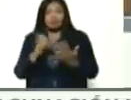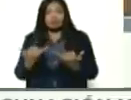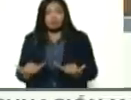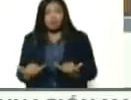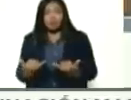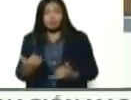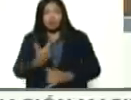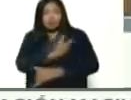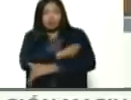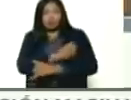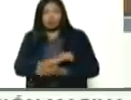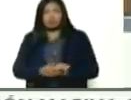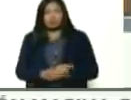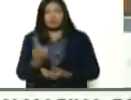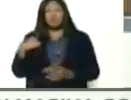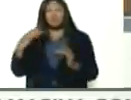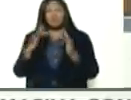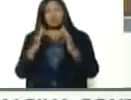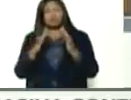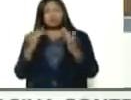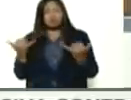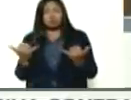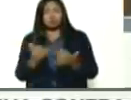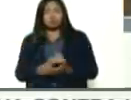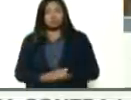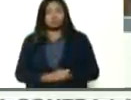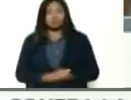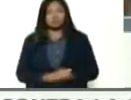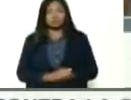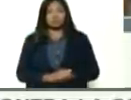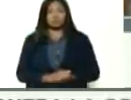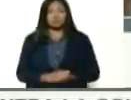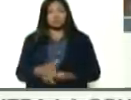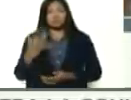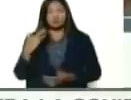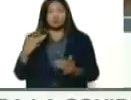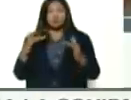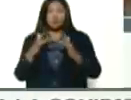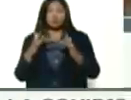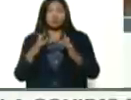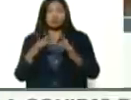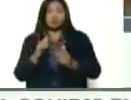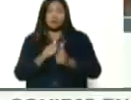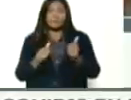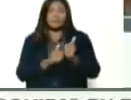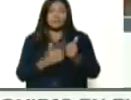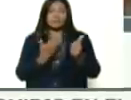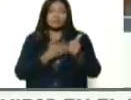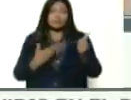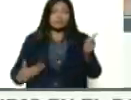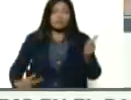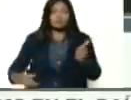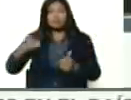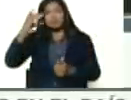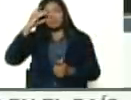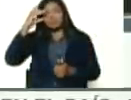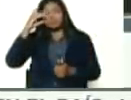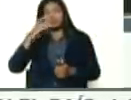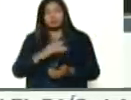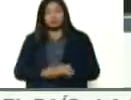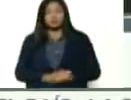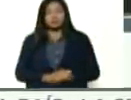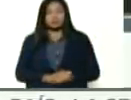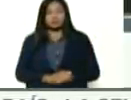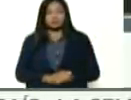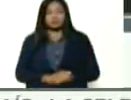bueno tenemos un pase tenemos un pase me dicen que la vicepresidente ejecutiva del pse y rodríguez